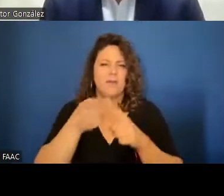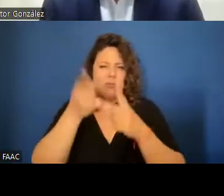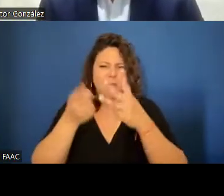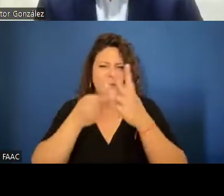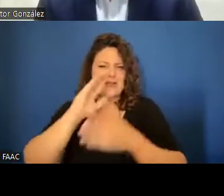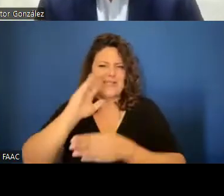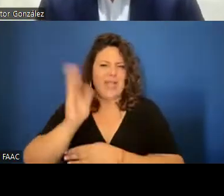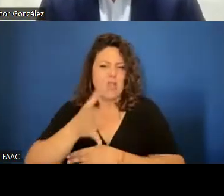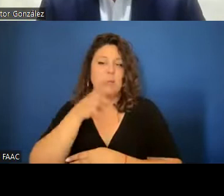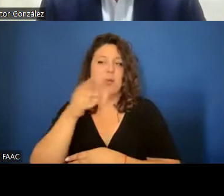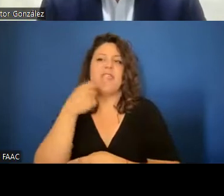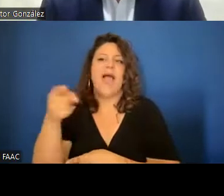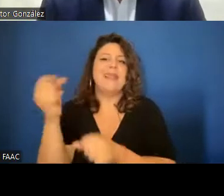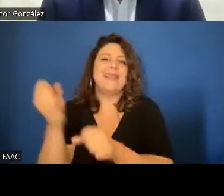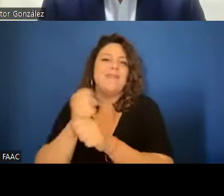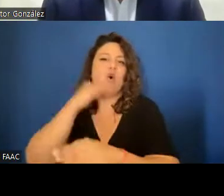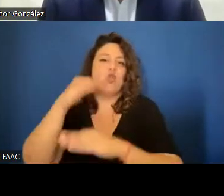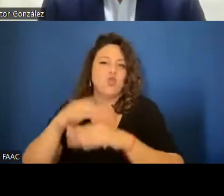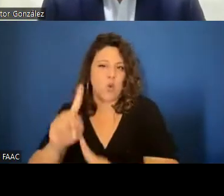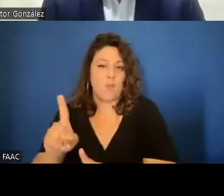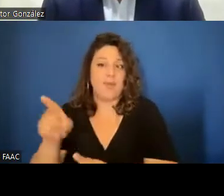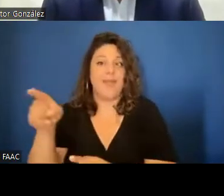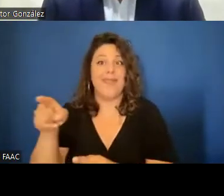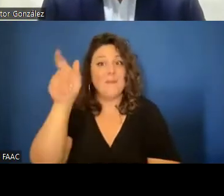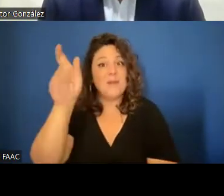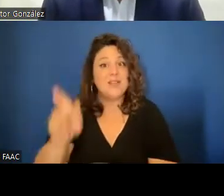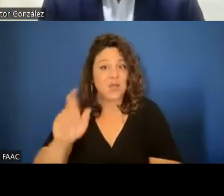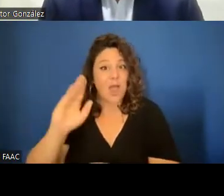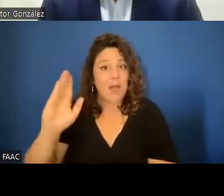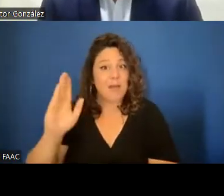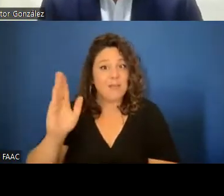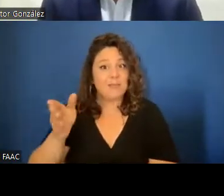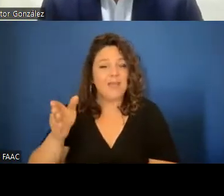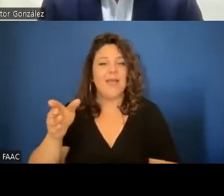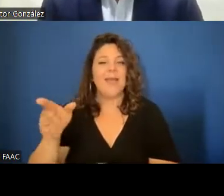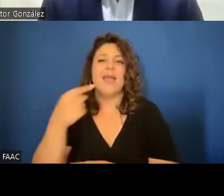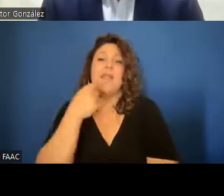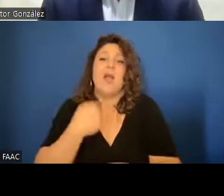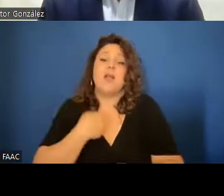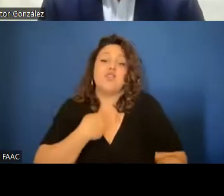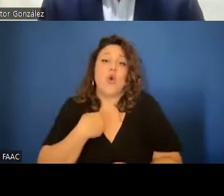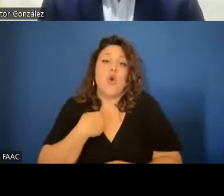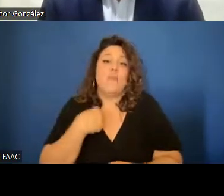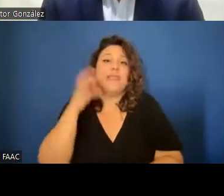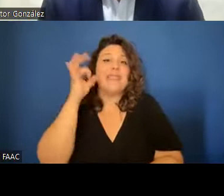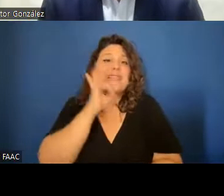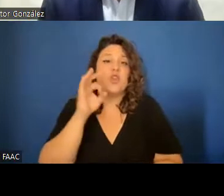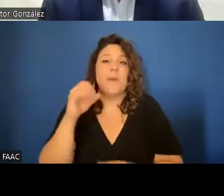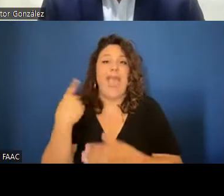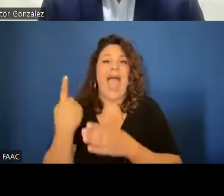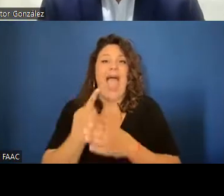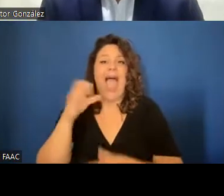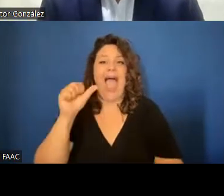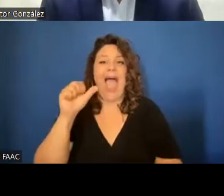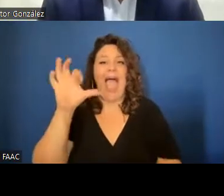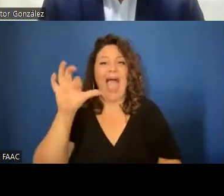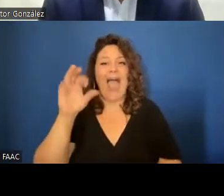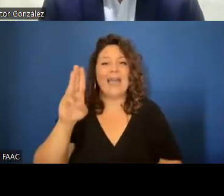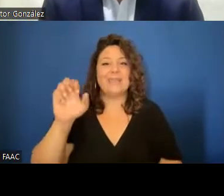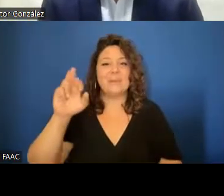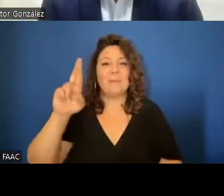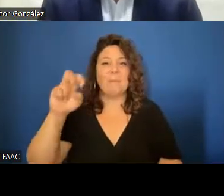precisamente comentabas tú el tema de los seguros, ¿no? Todas esas discriminaciones en el clausulado, pues muchas veces se ha